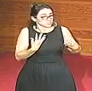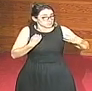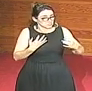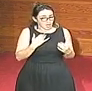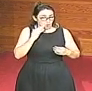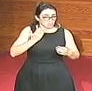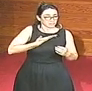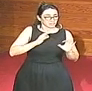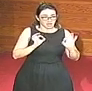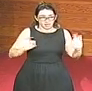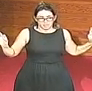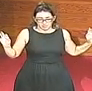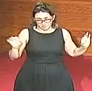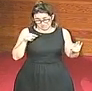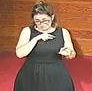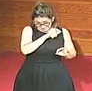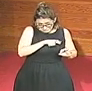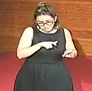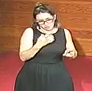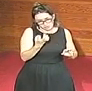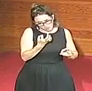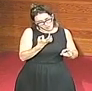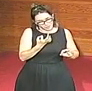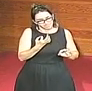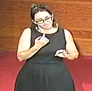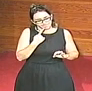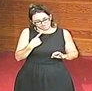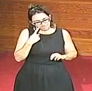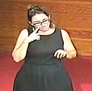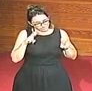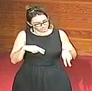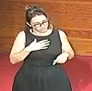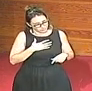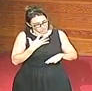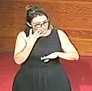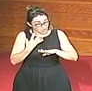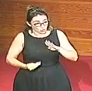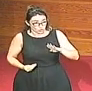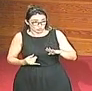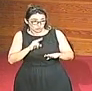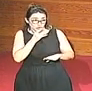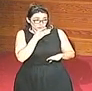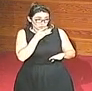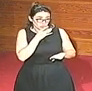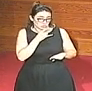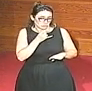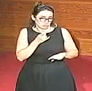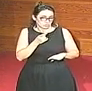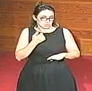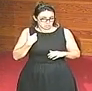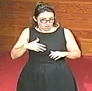esto, deberían restituir el honor cuando han metido la pata y se ha